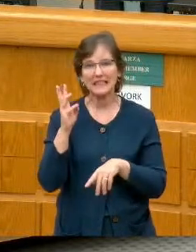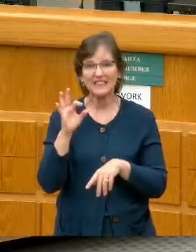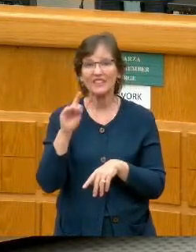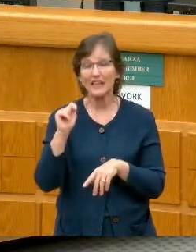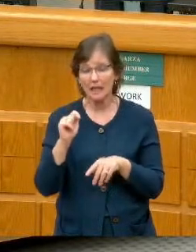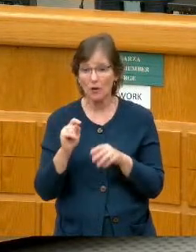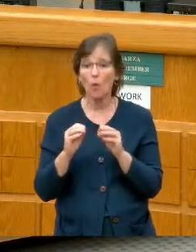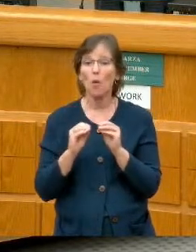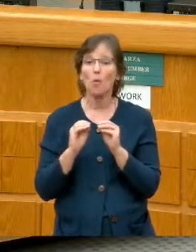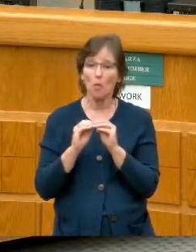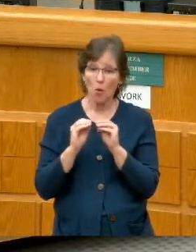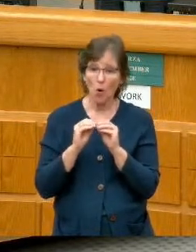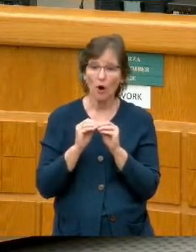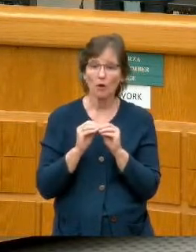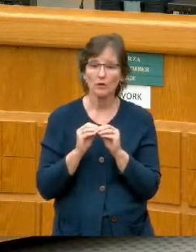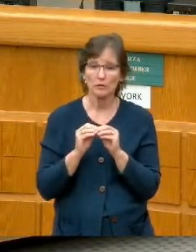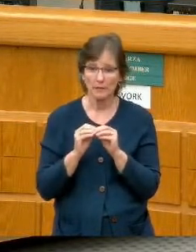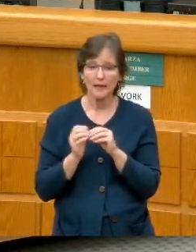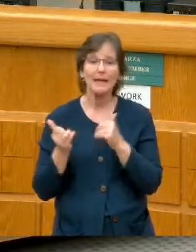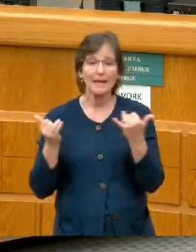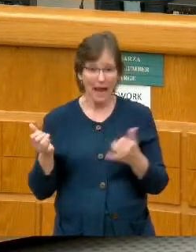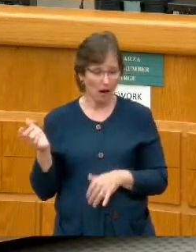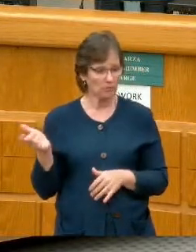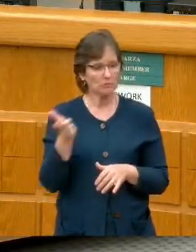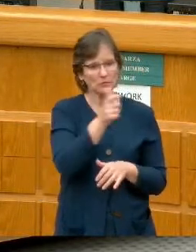And with that, we'll go to a translation.